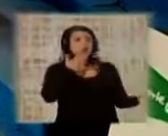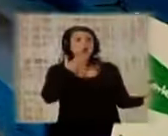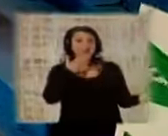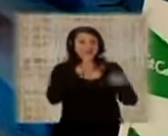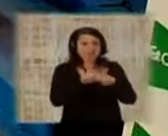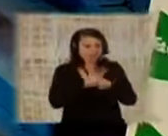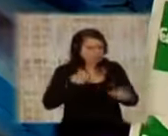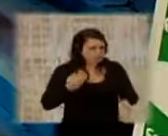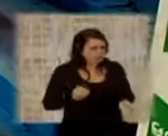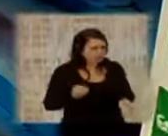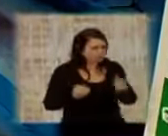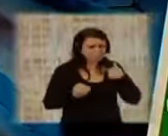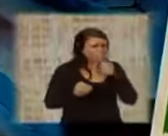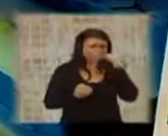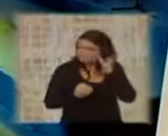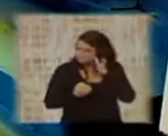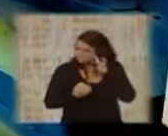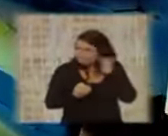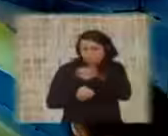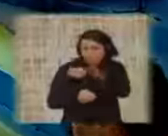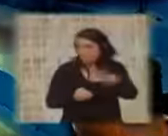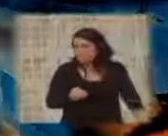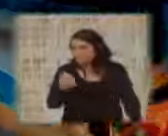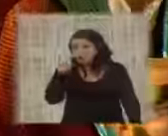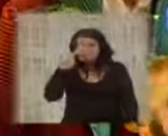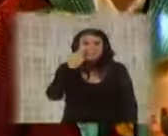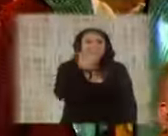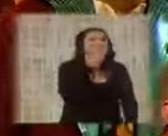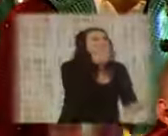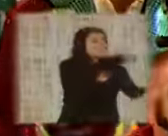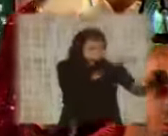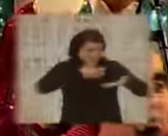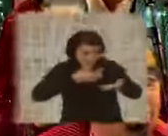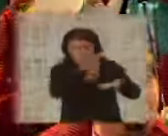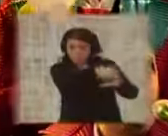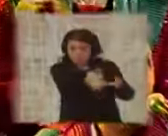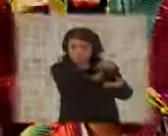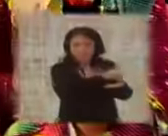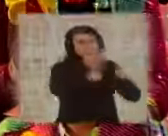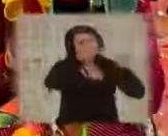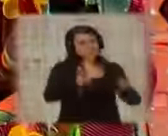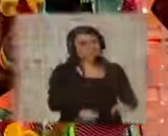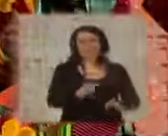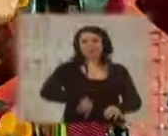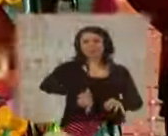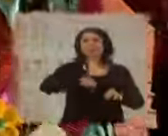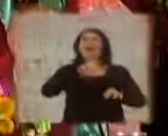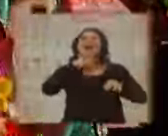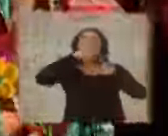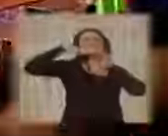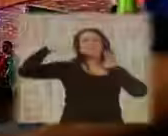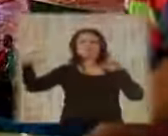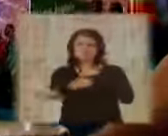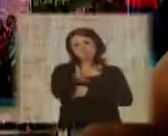suena peor. Aunque si me ayudan de un tirón, seguro me sube bien la